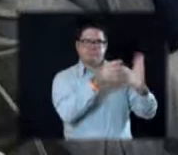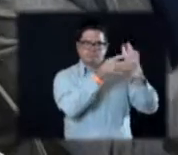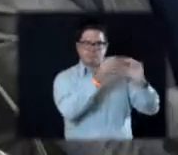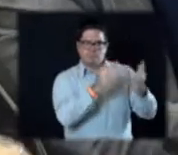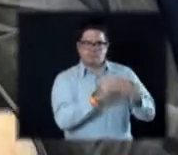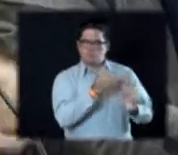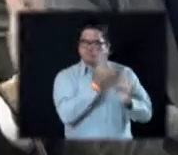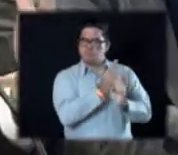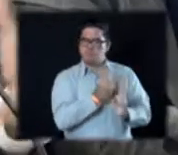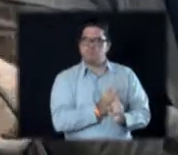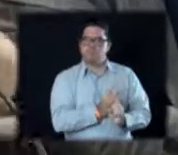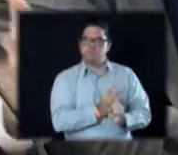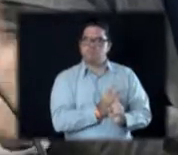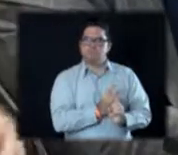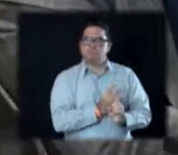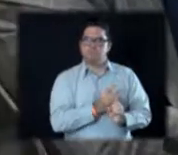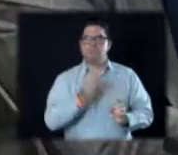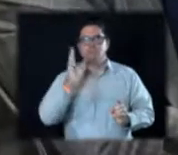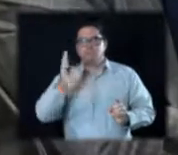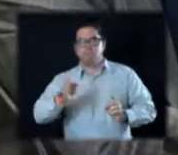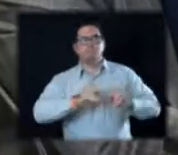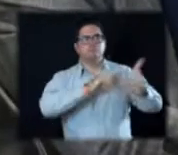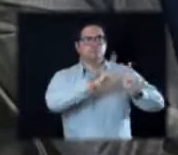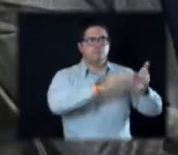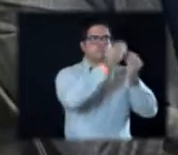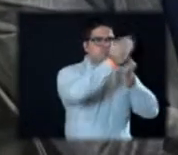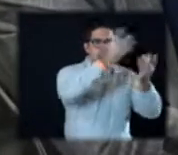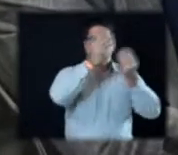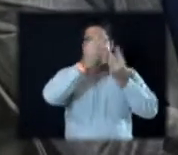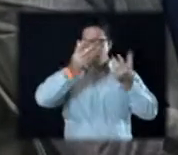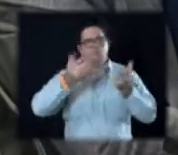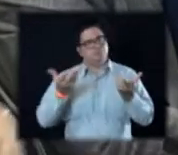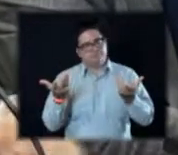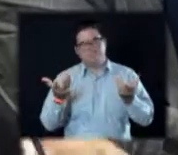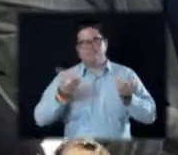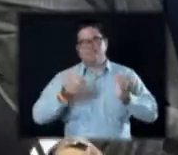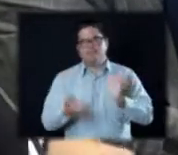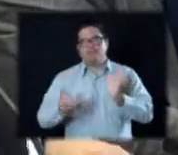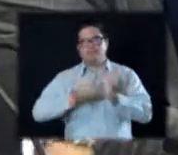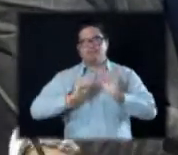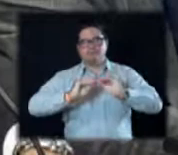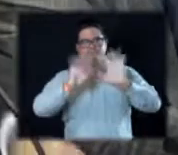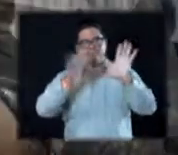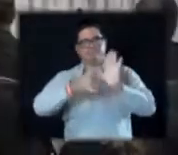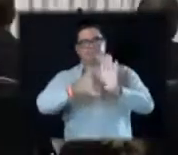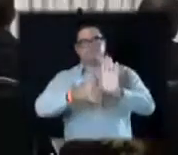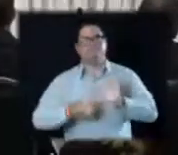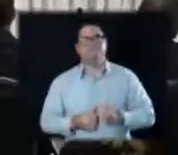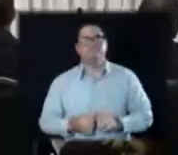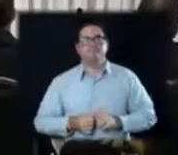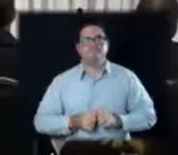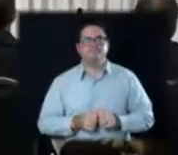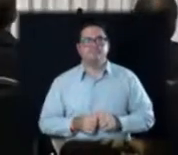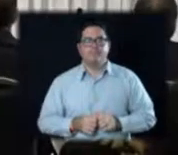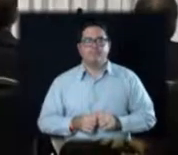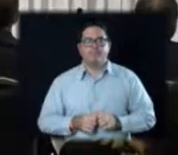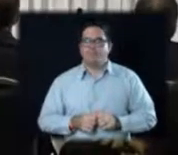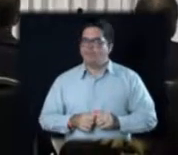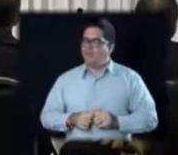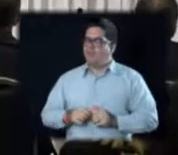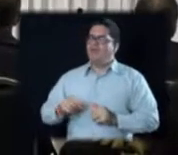en la información que estamos brindándole al público y que vamos a poder pulirla y mantener la transparencia.